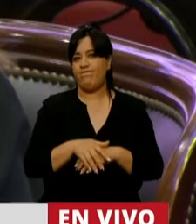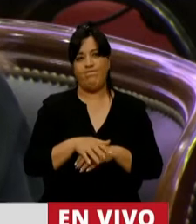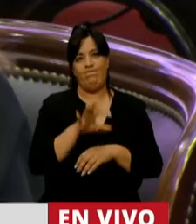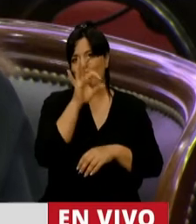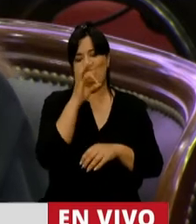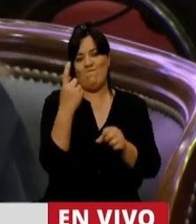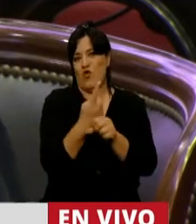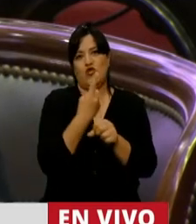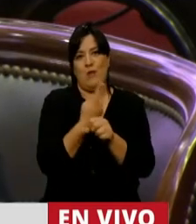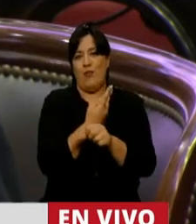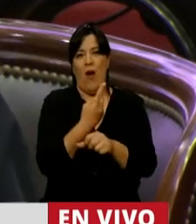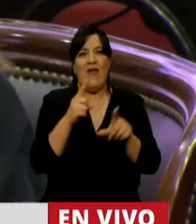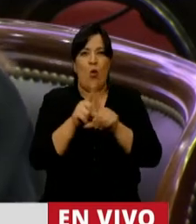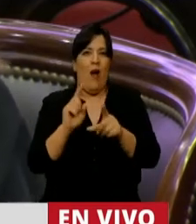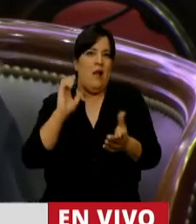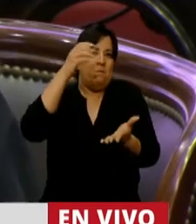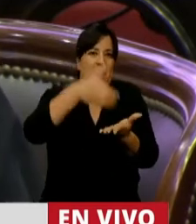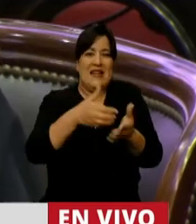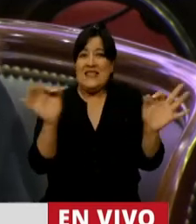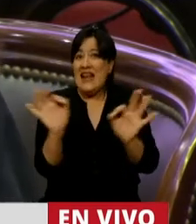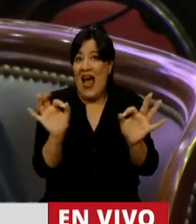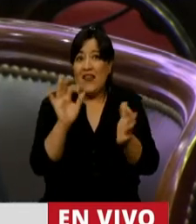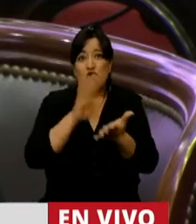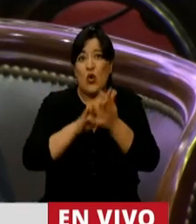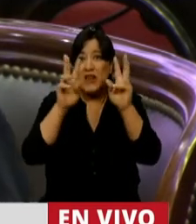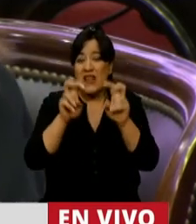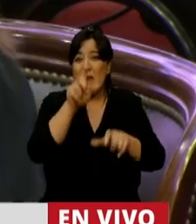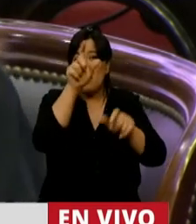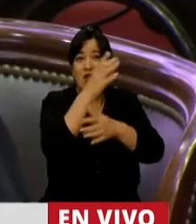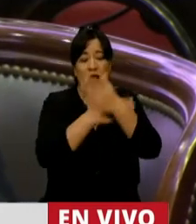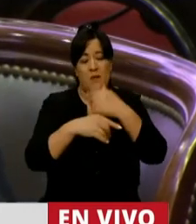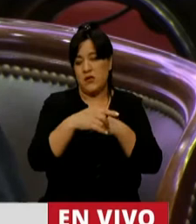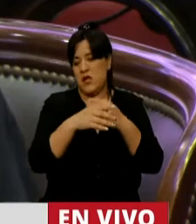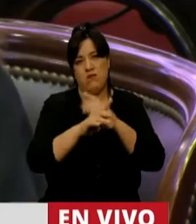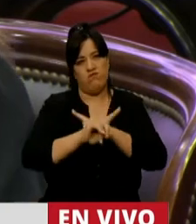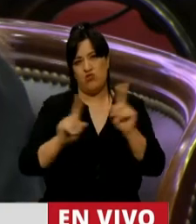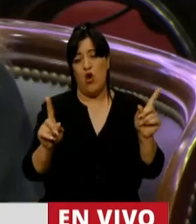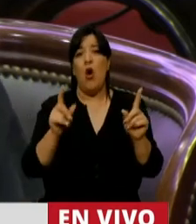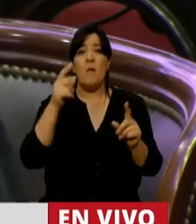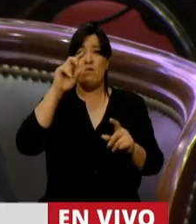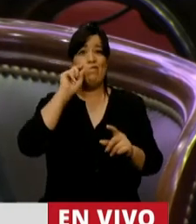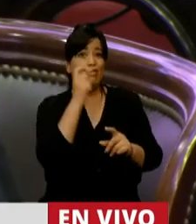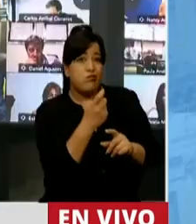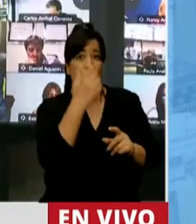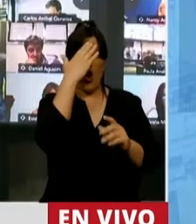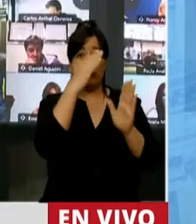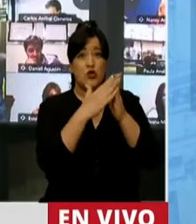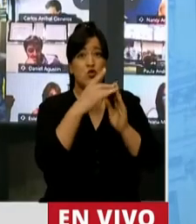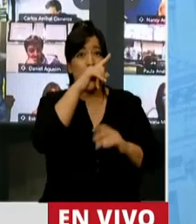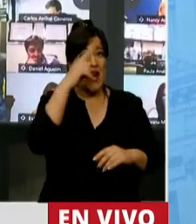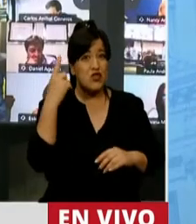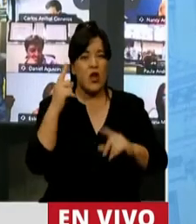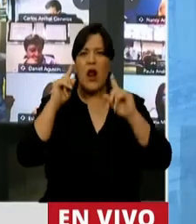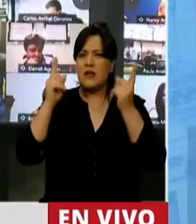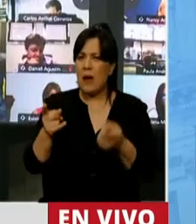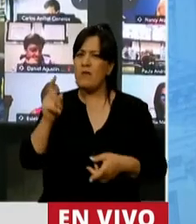Jamás puede existir desinversión en esto. No solamente que se viola la Constitución Nacional, sino que también se